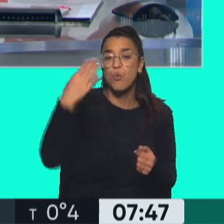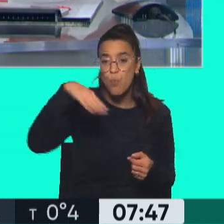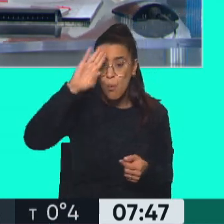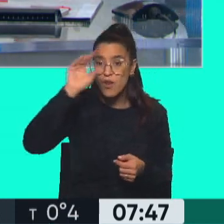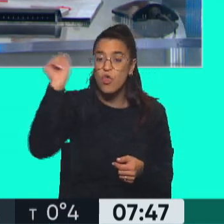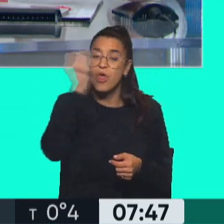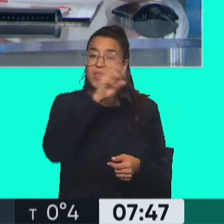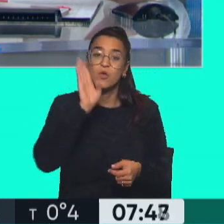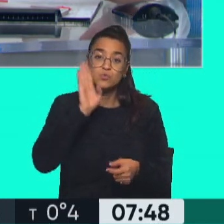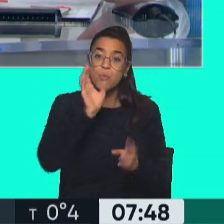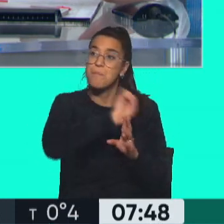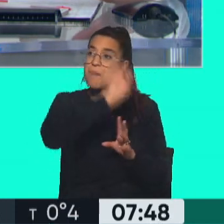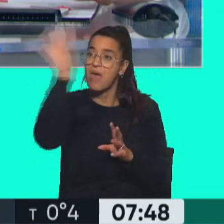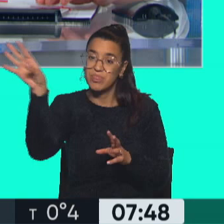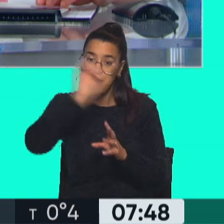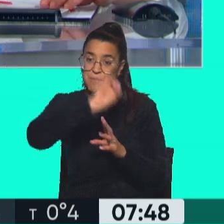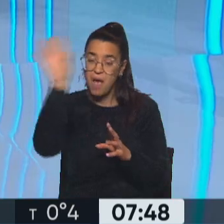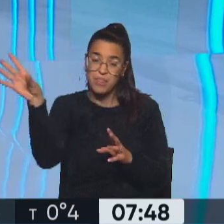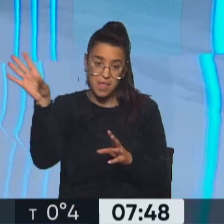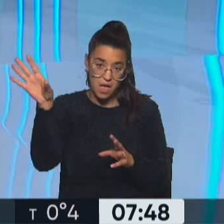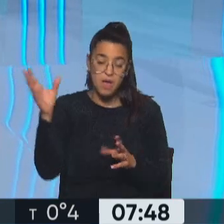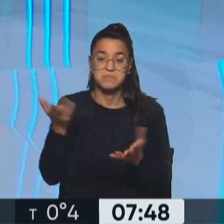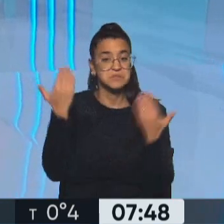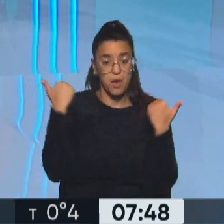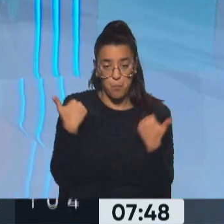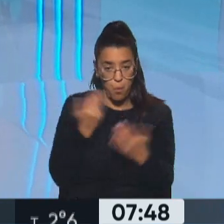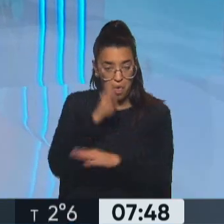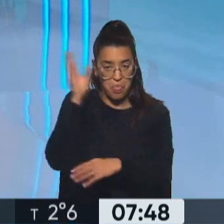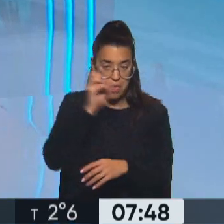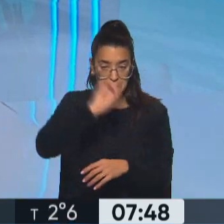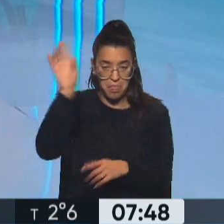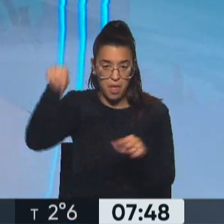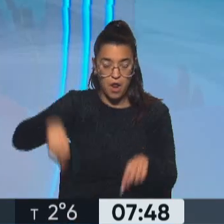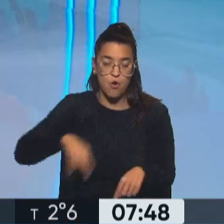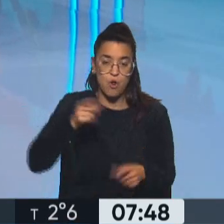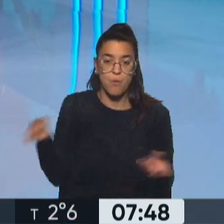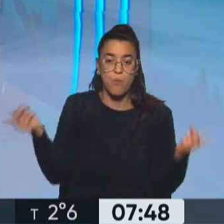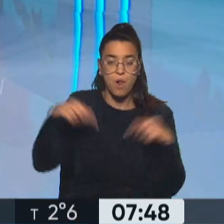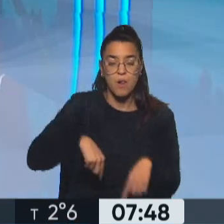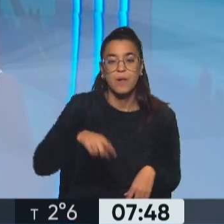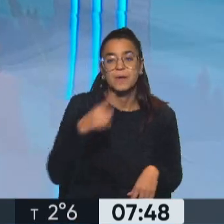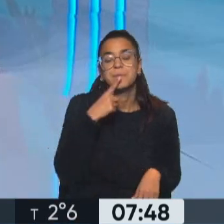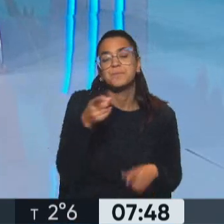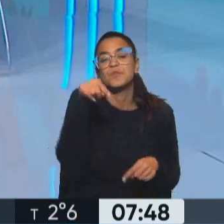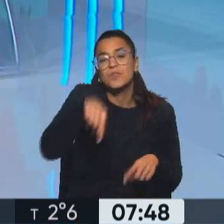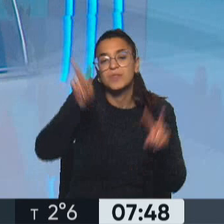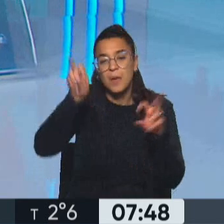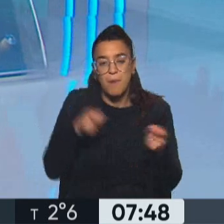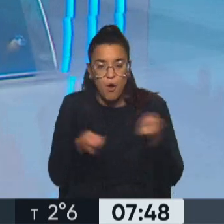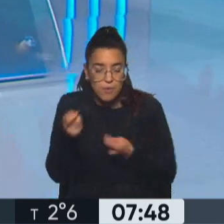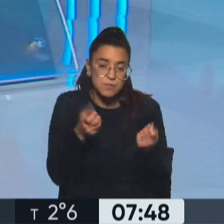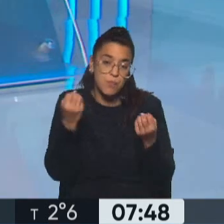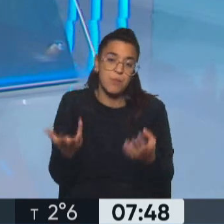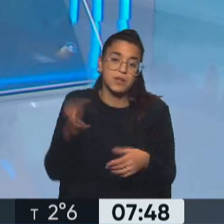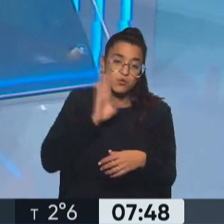en Estados Unidos mandan a sus familiares en Cuba. ¿Esto lo ves como una cuestión netamente comercial, que indudablemente para Estados Unidos